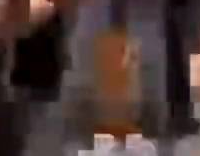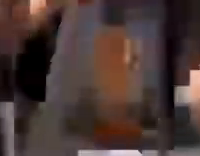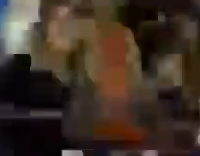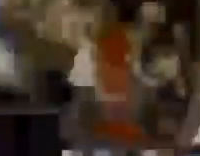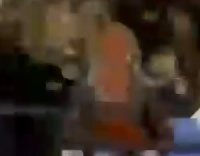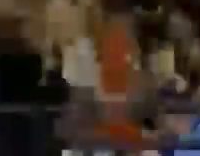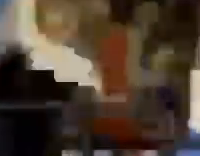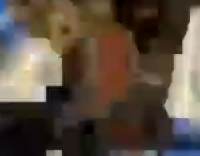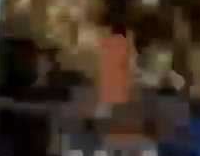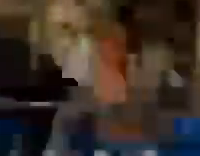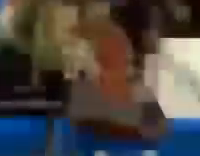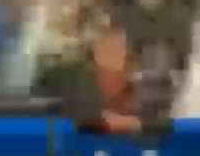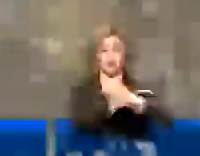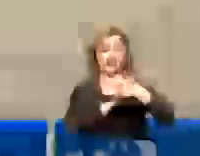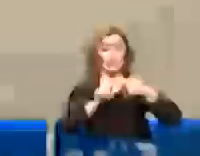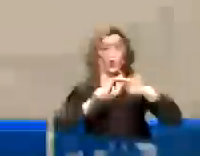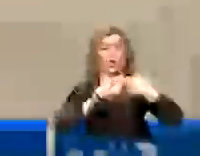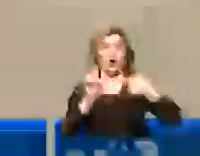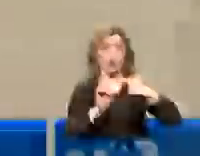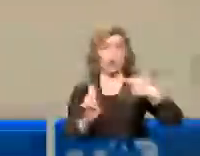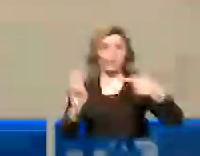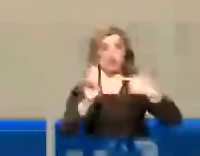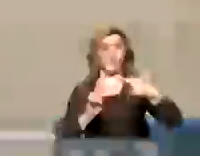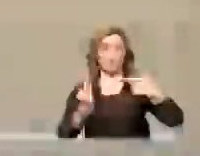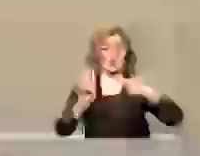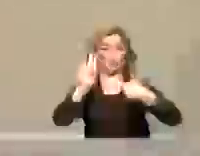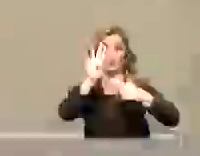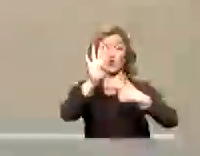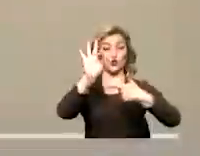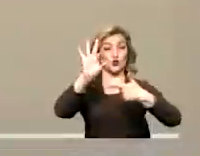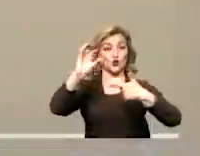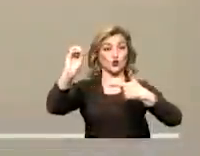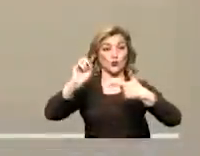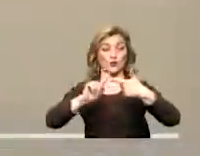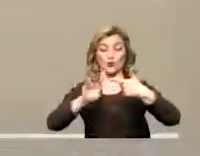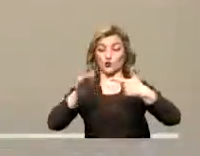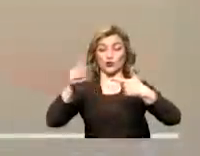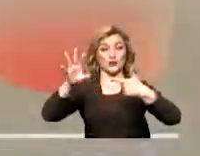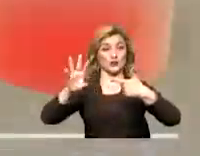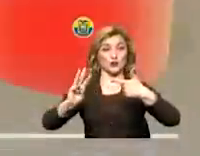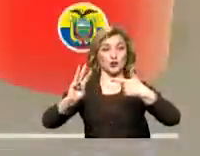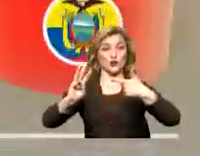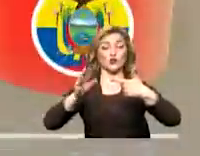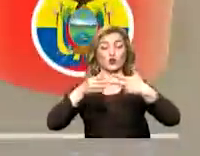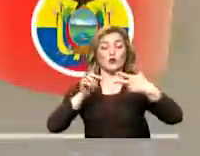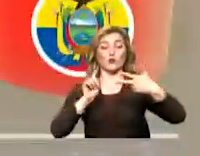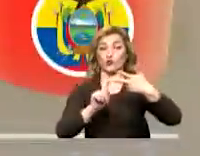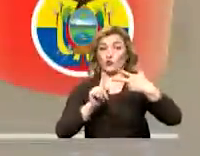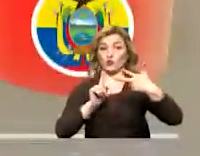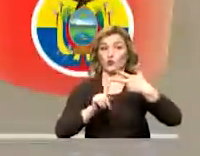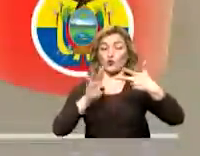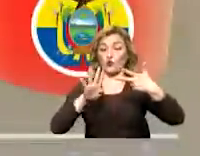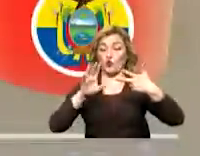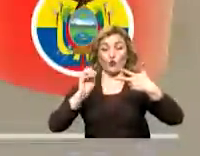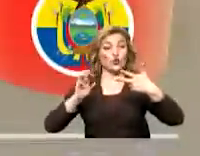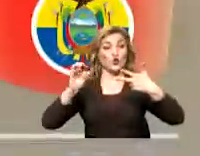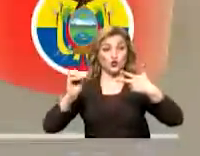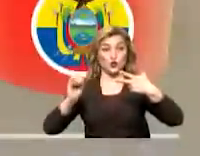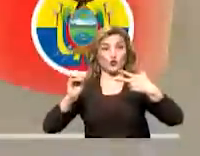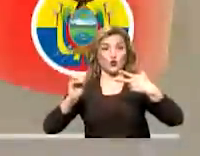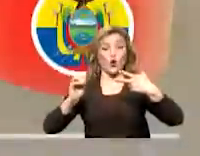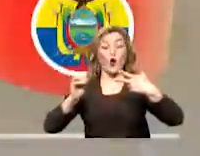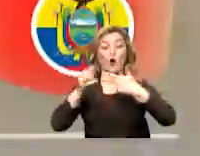Después de Chile y Uruguay con $490 y $416 respectivamente, Ecuador se ubica en el tercer puesto de los